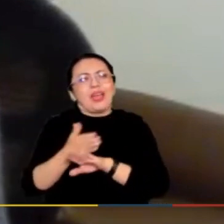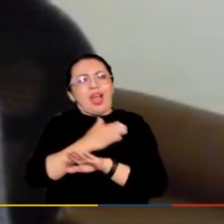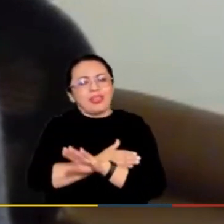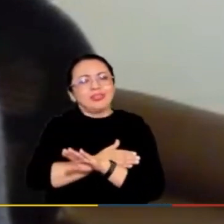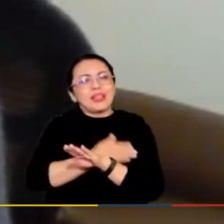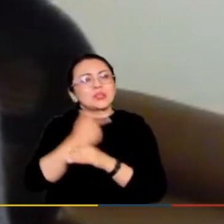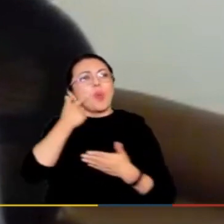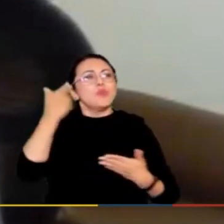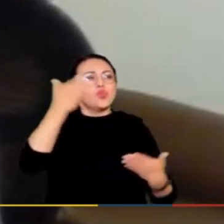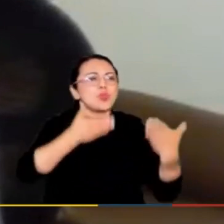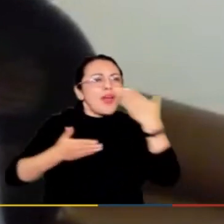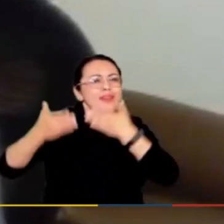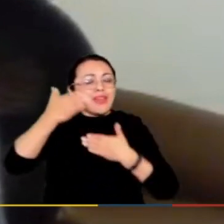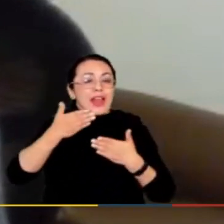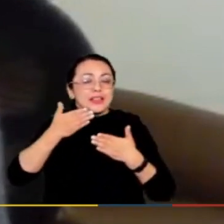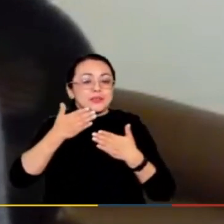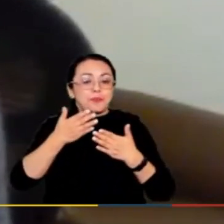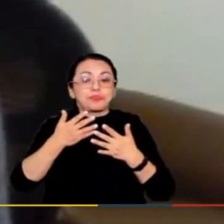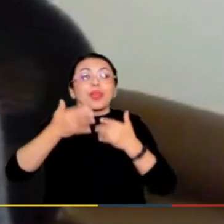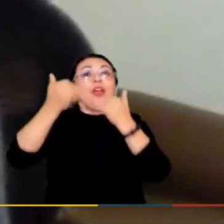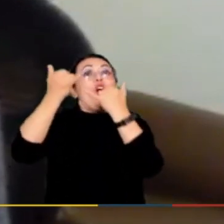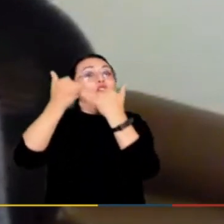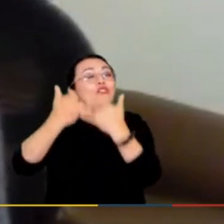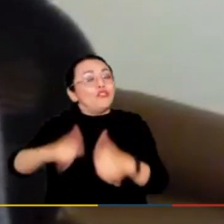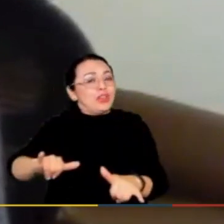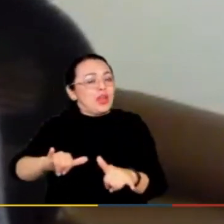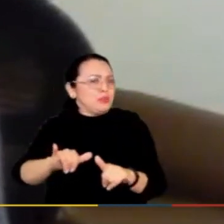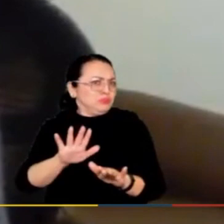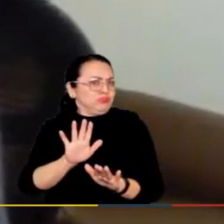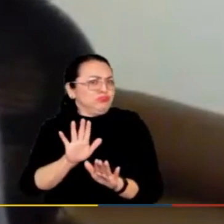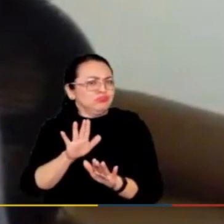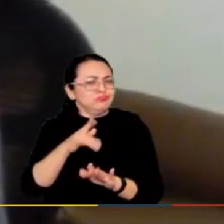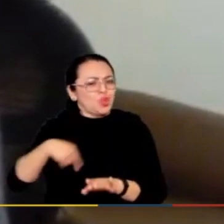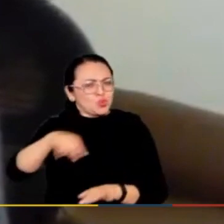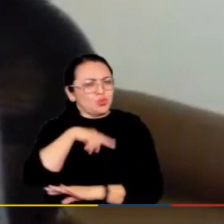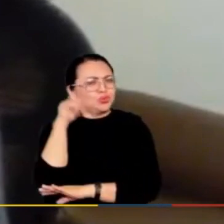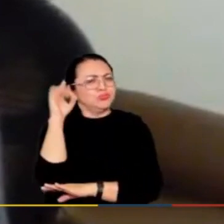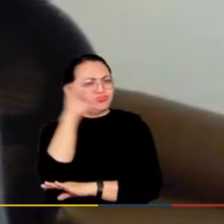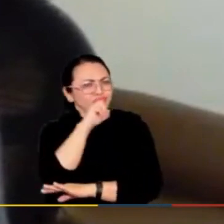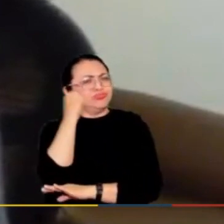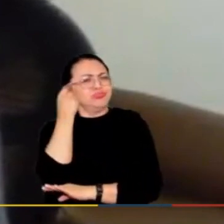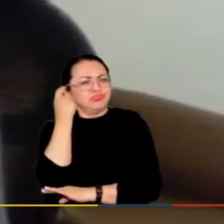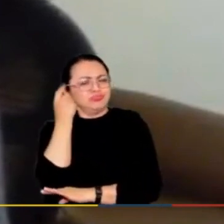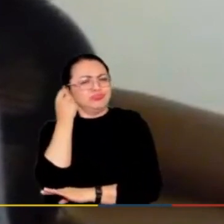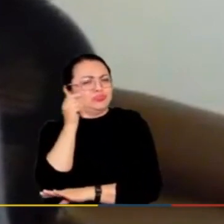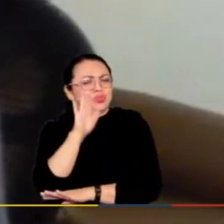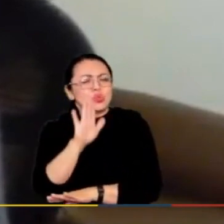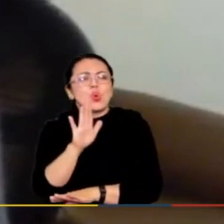ALADI. Finalmente, uno podría entender, o uno llega al punto